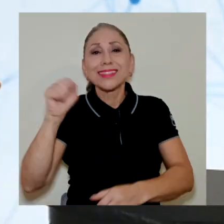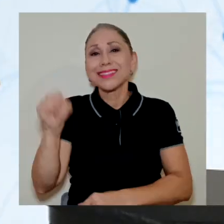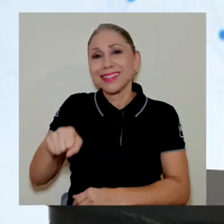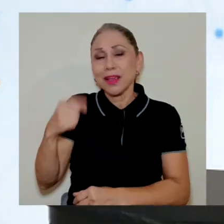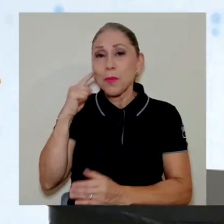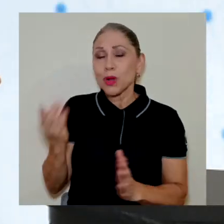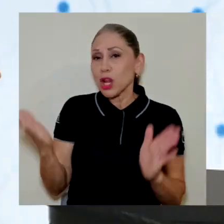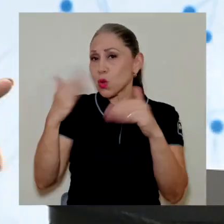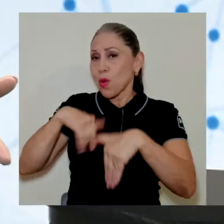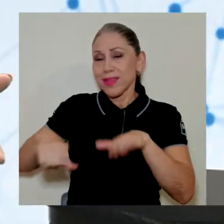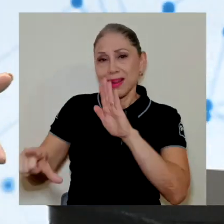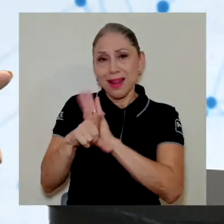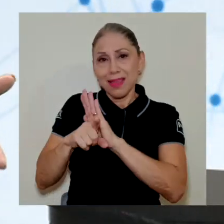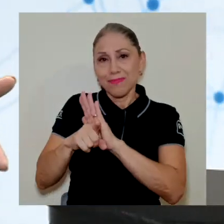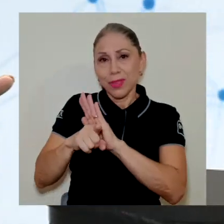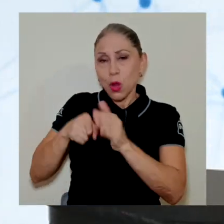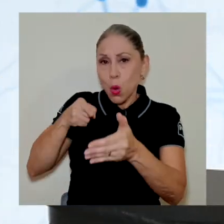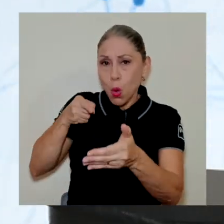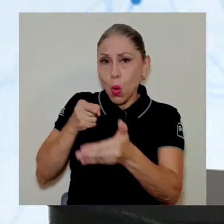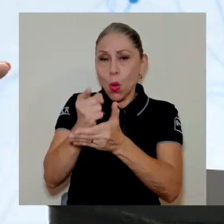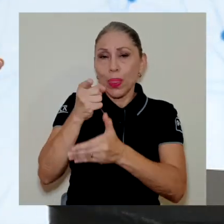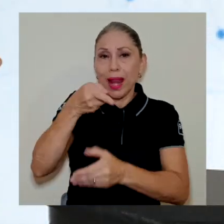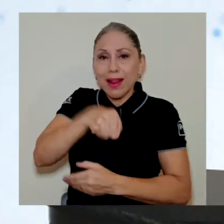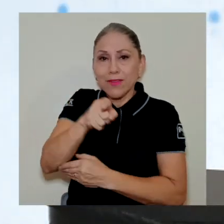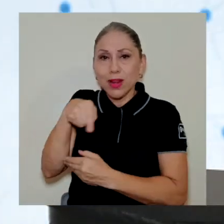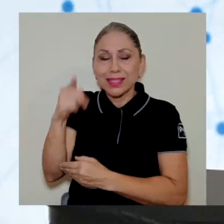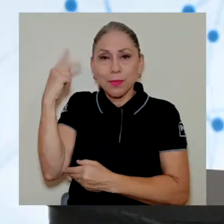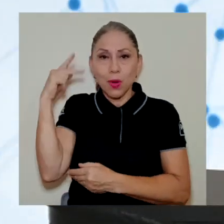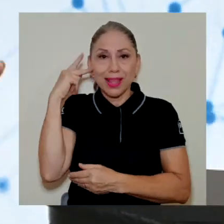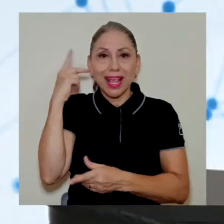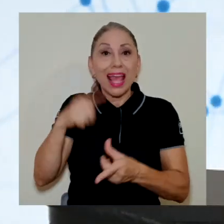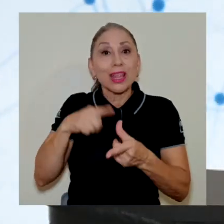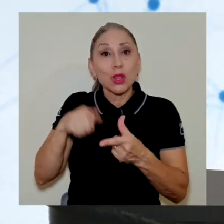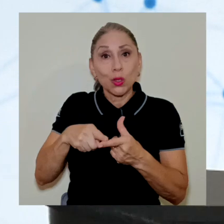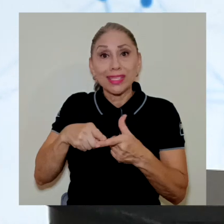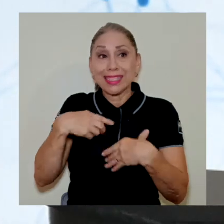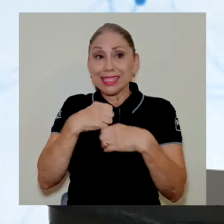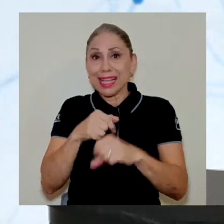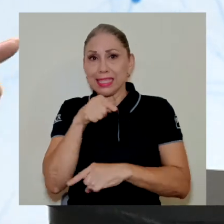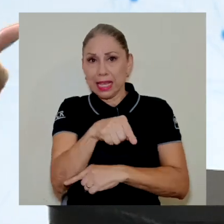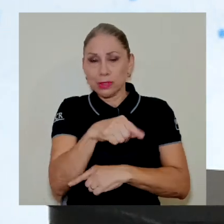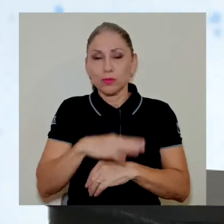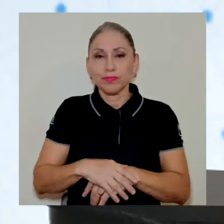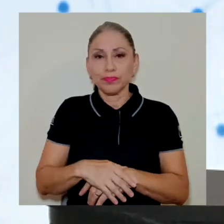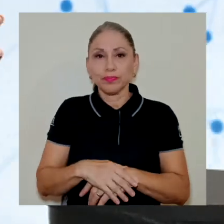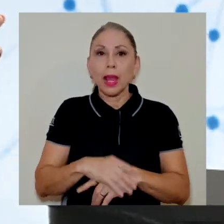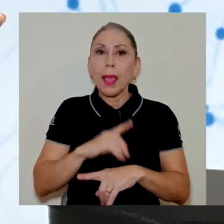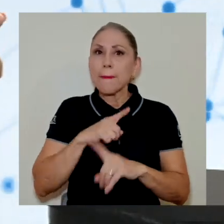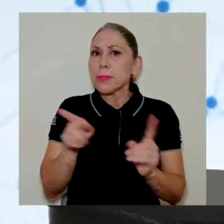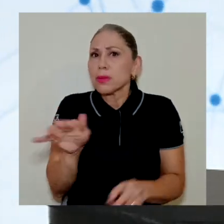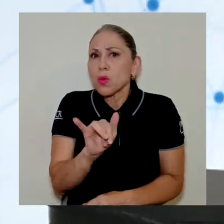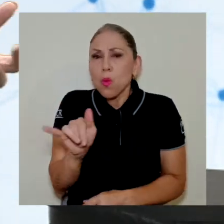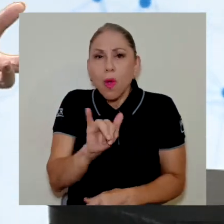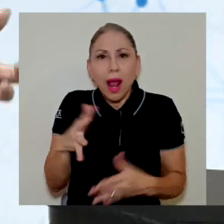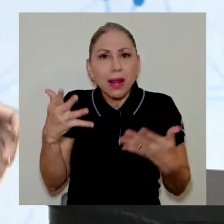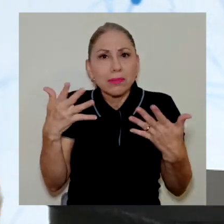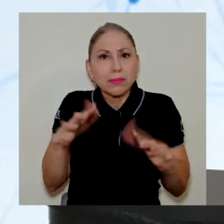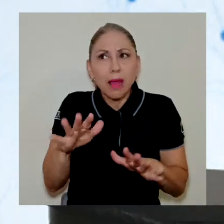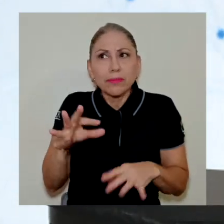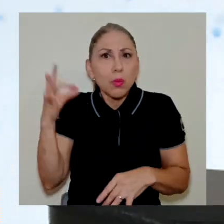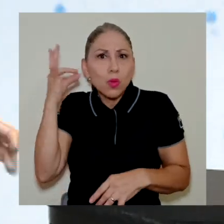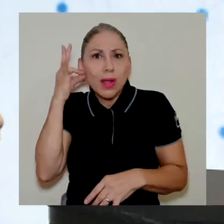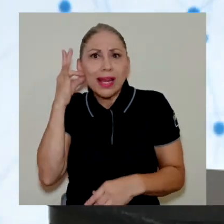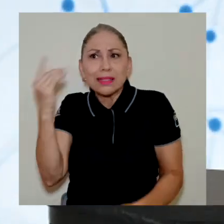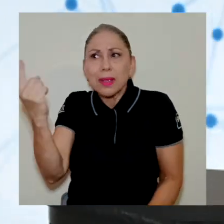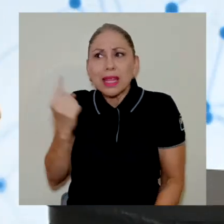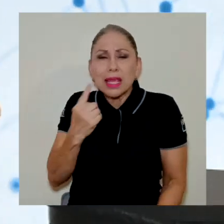existía ley, ¿verdad?, contra la violencia política, entonces lo que se hacía era, ¿verdad?, por esa vía. Pero igual, llegaban señoras